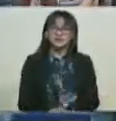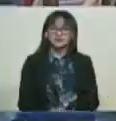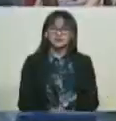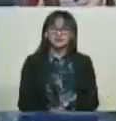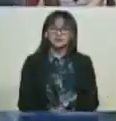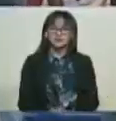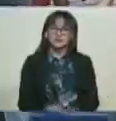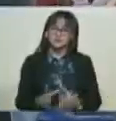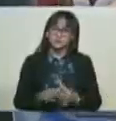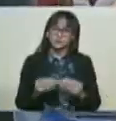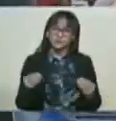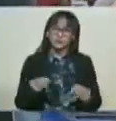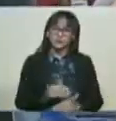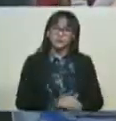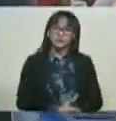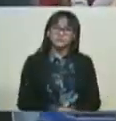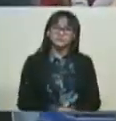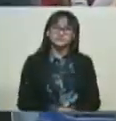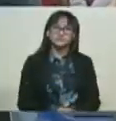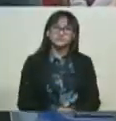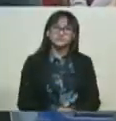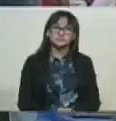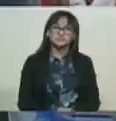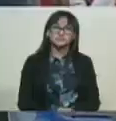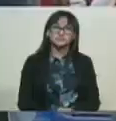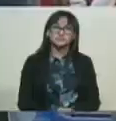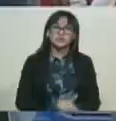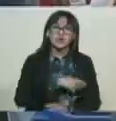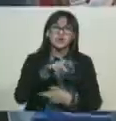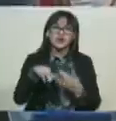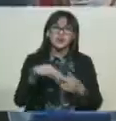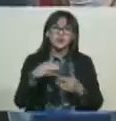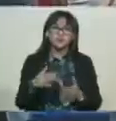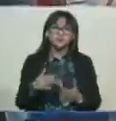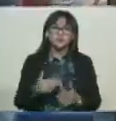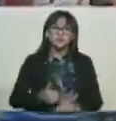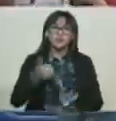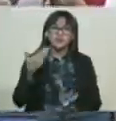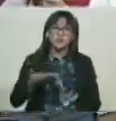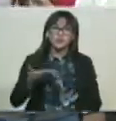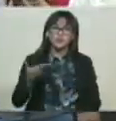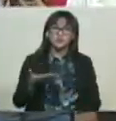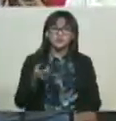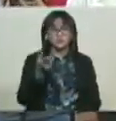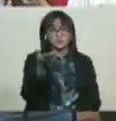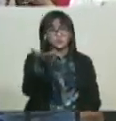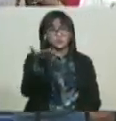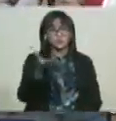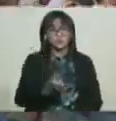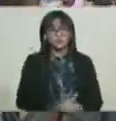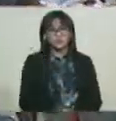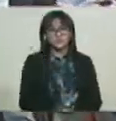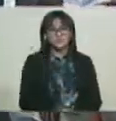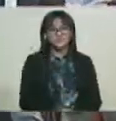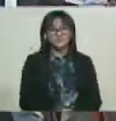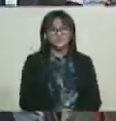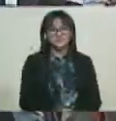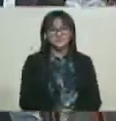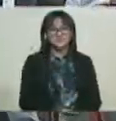todos porque a la revolución le importa tú y